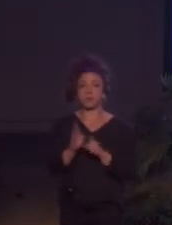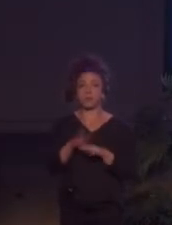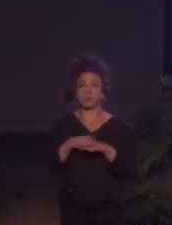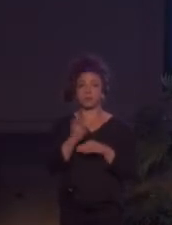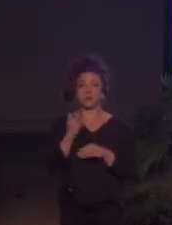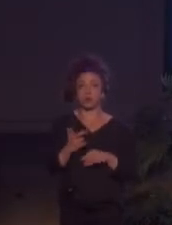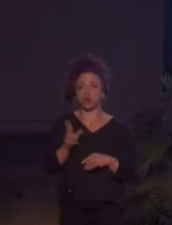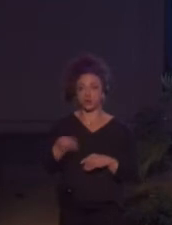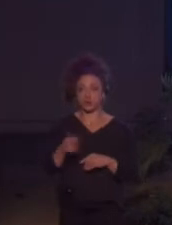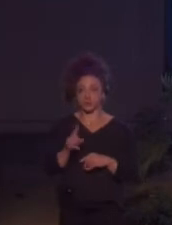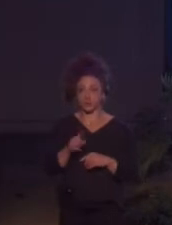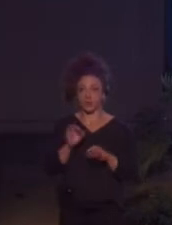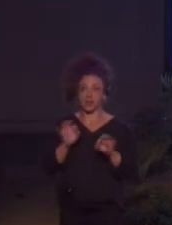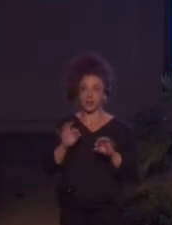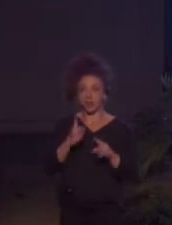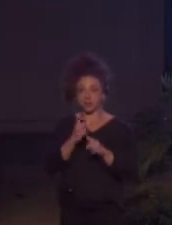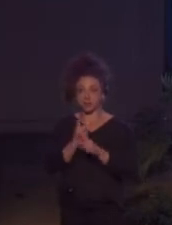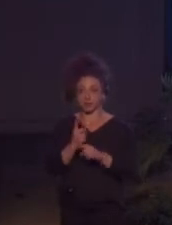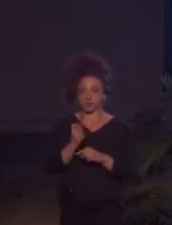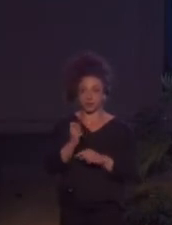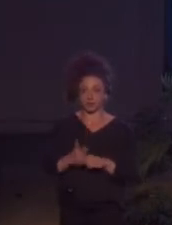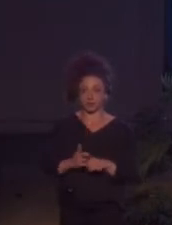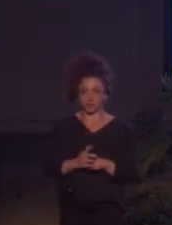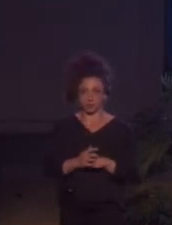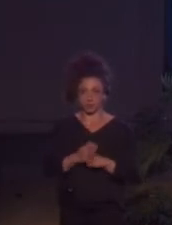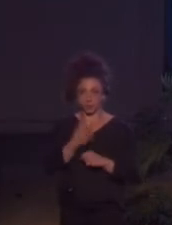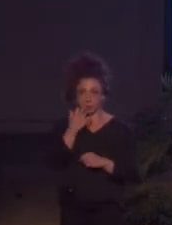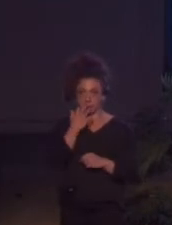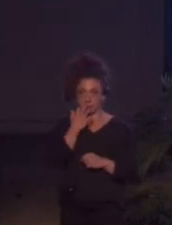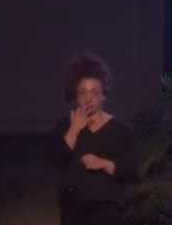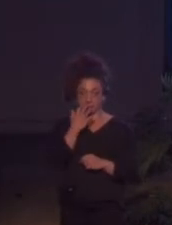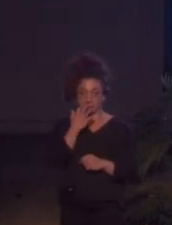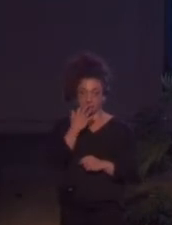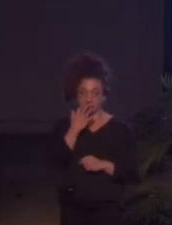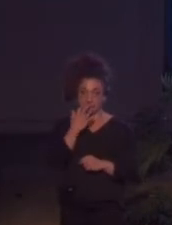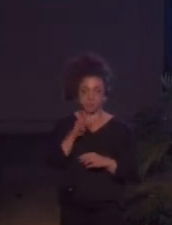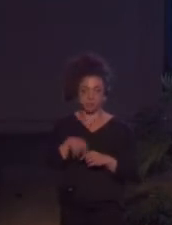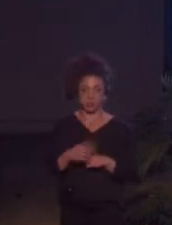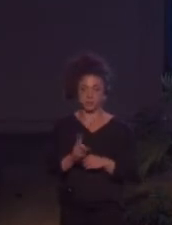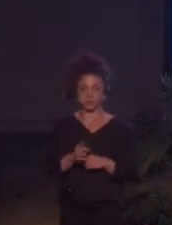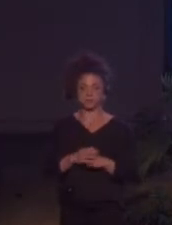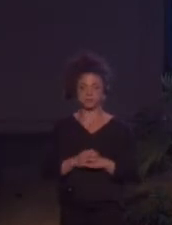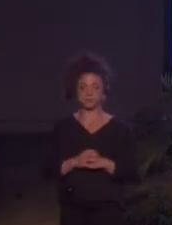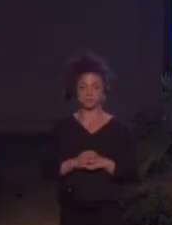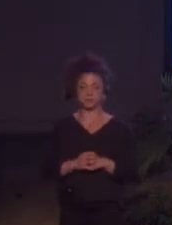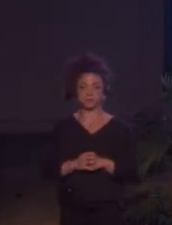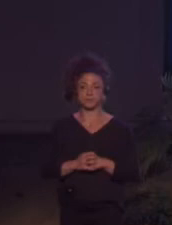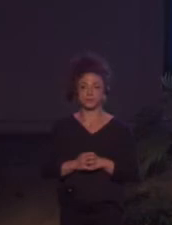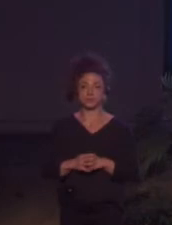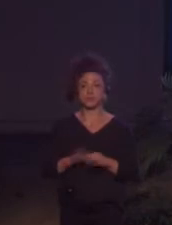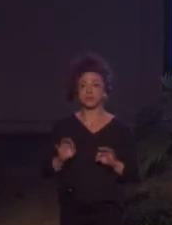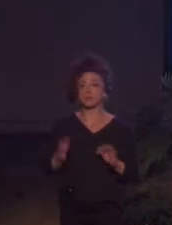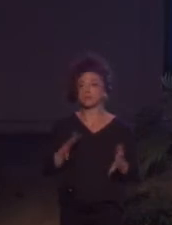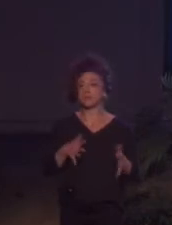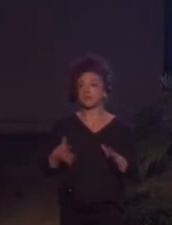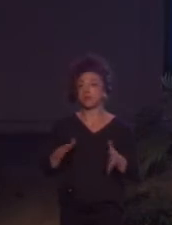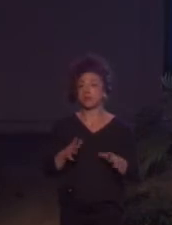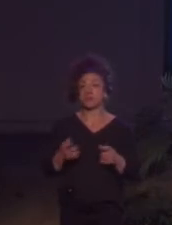totalmente antiburgués, porque ocupa muchos espacios. Que, o sea, eso, más o menos son